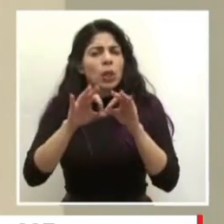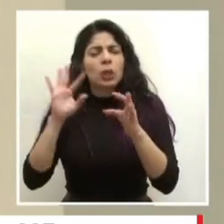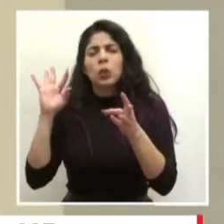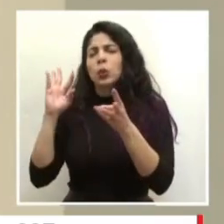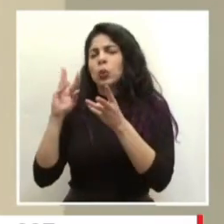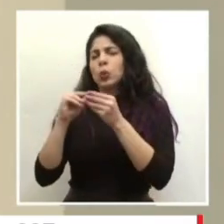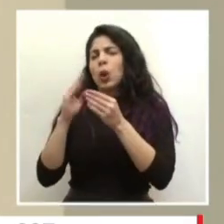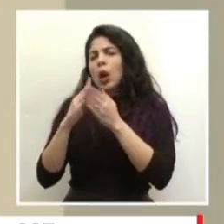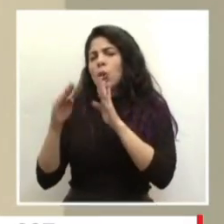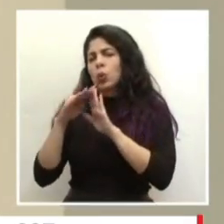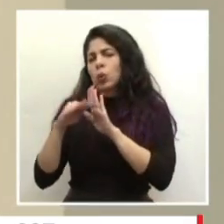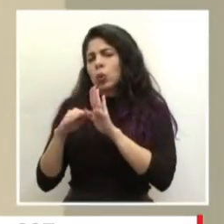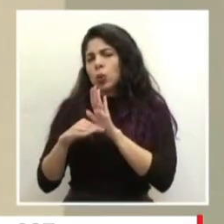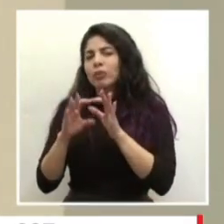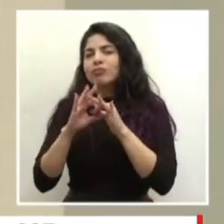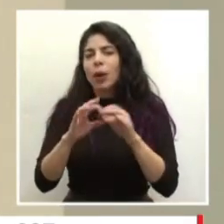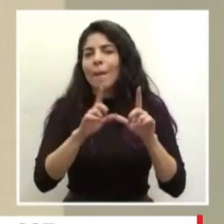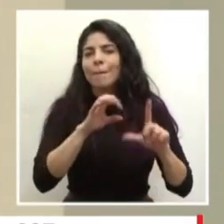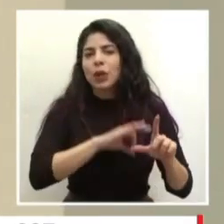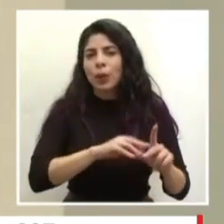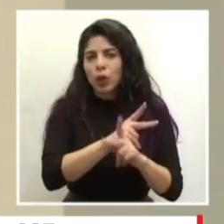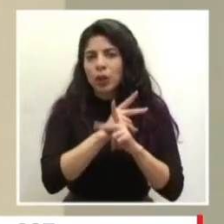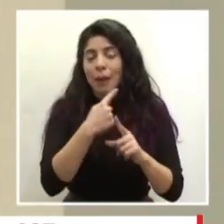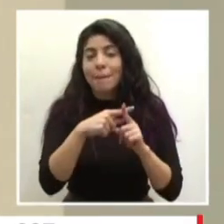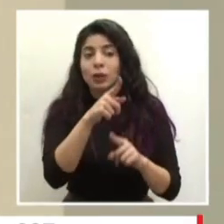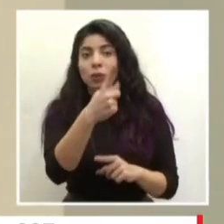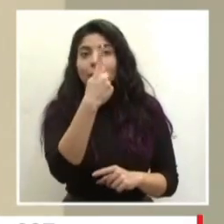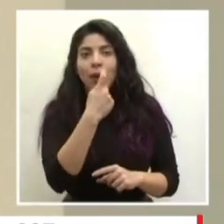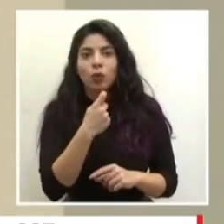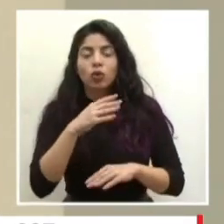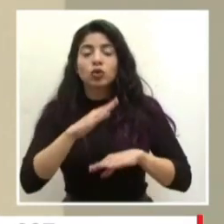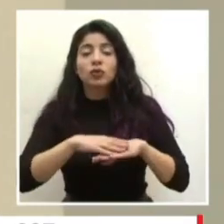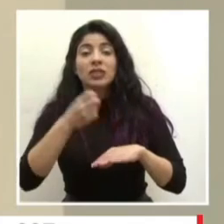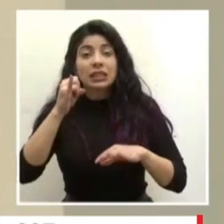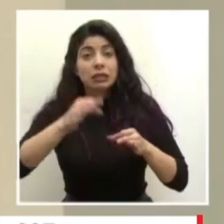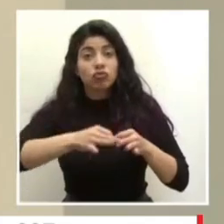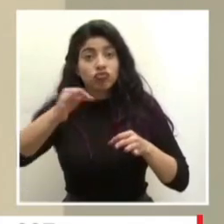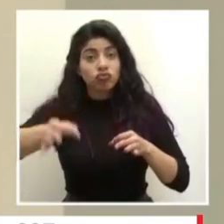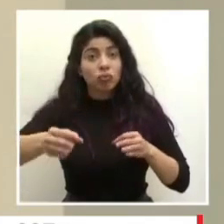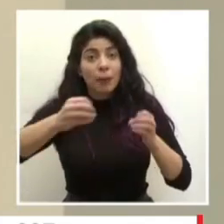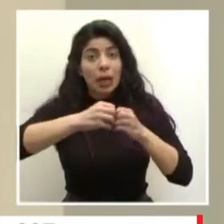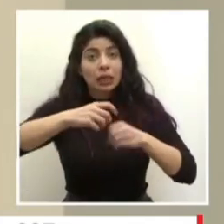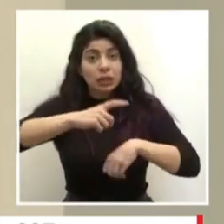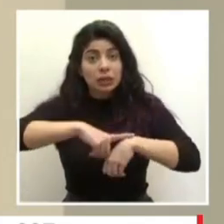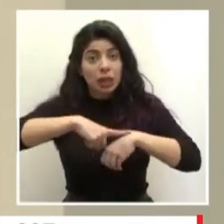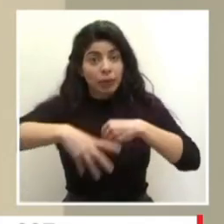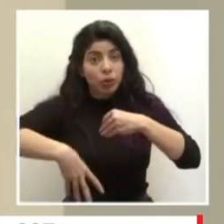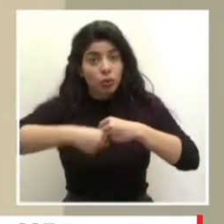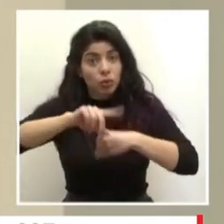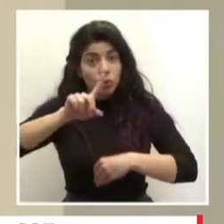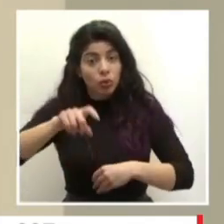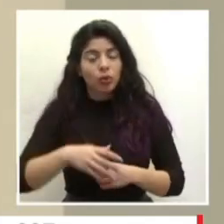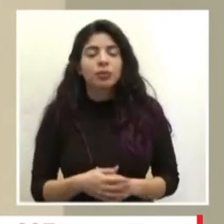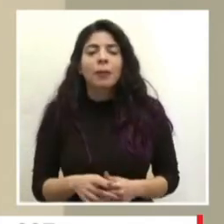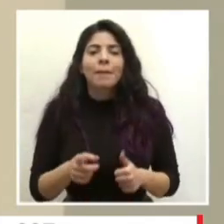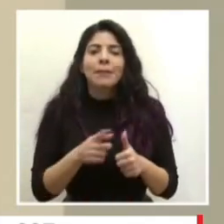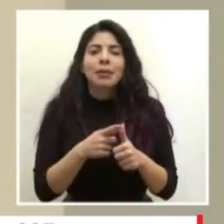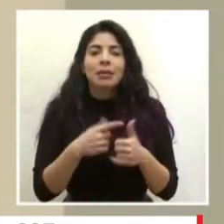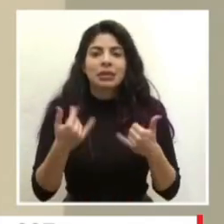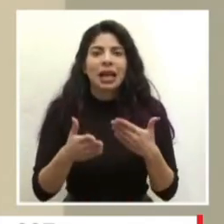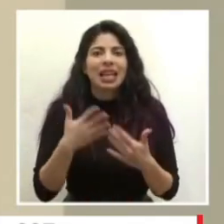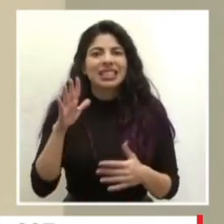algunos aspectos con respecto a proteger y la pregunta puntual de la extensión por un periodo adicional. Primero que todo, llevamos